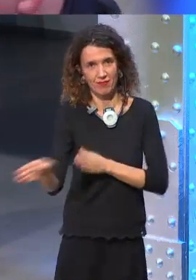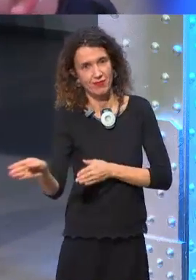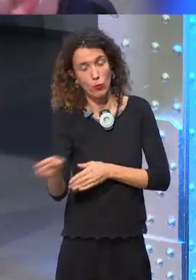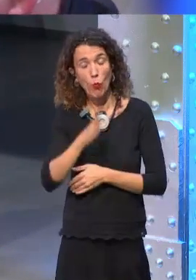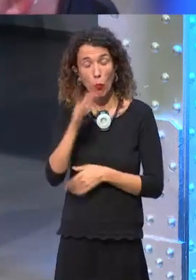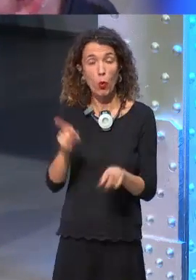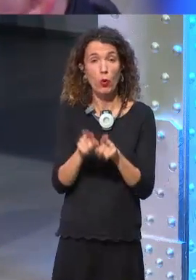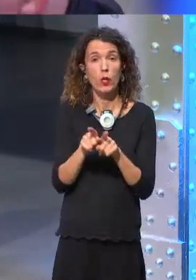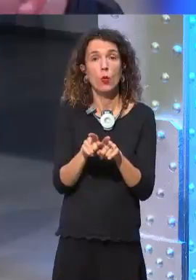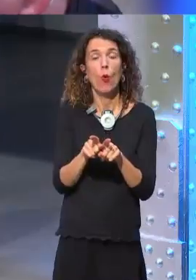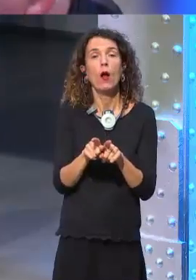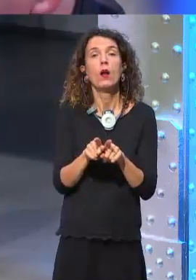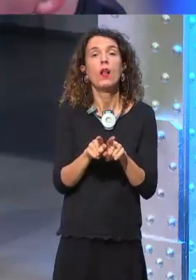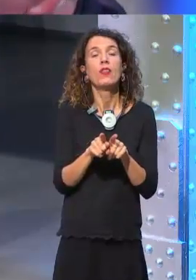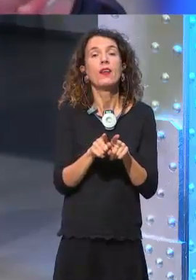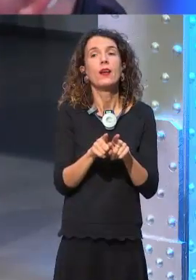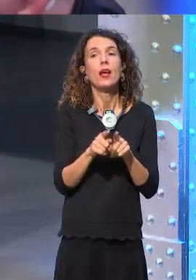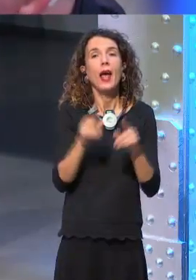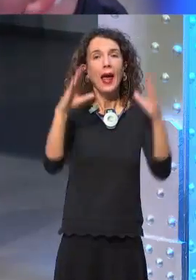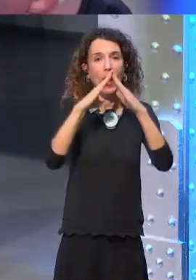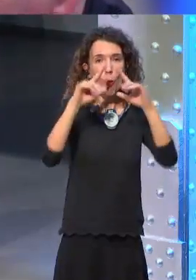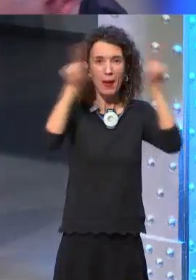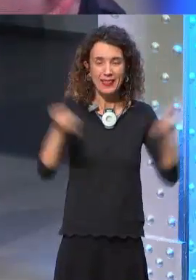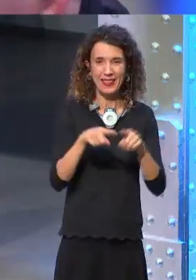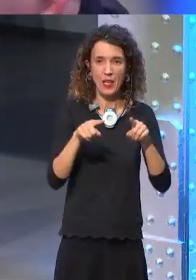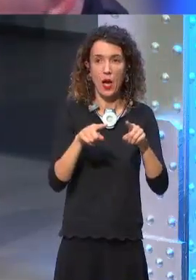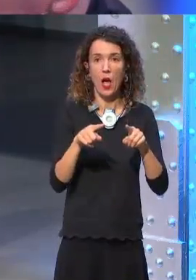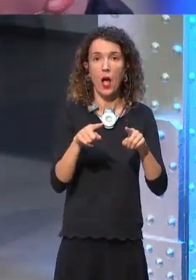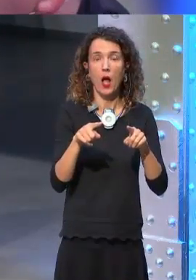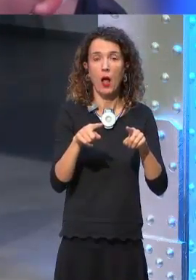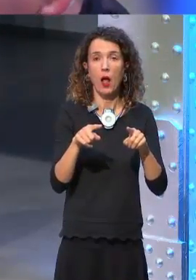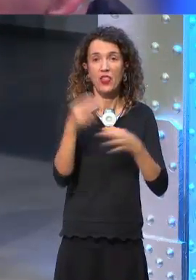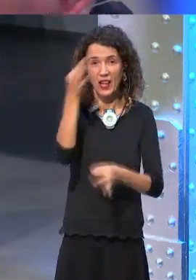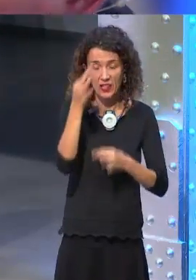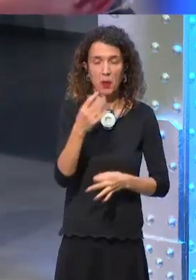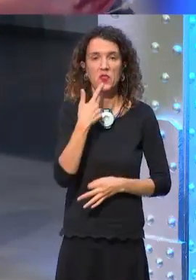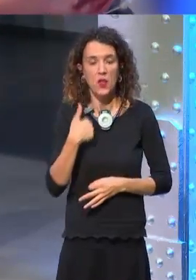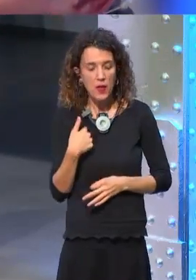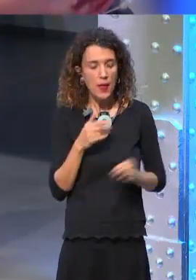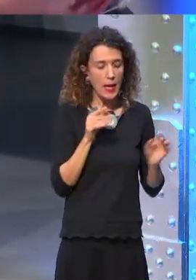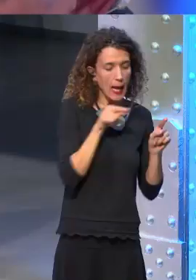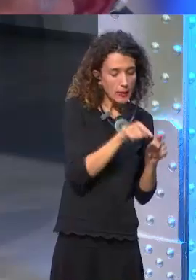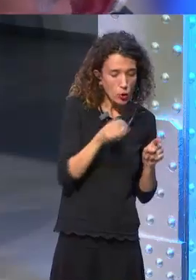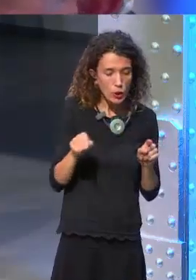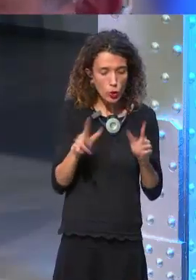porque te sales de la geometría descriptiva que te dice exactamente dónde va cada cosa,